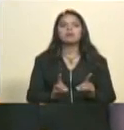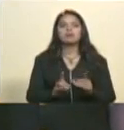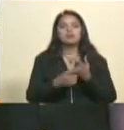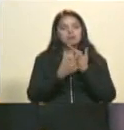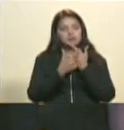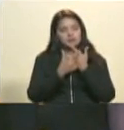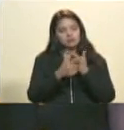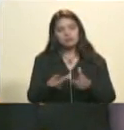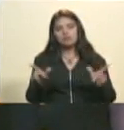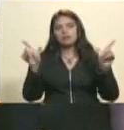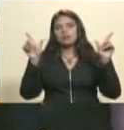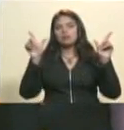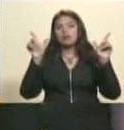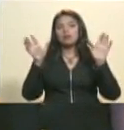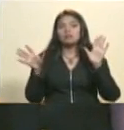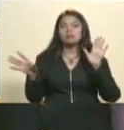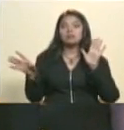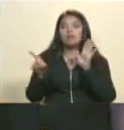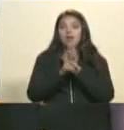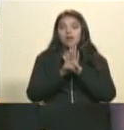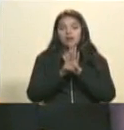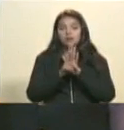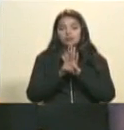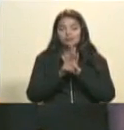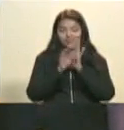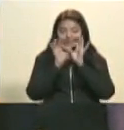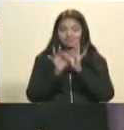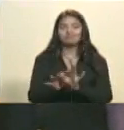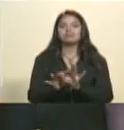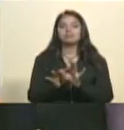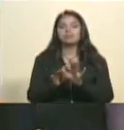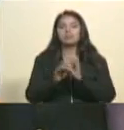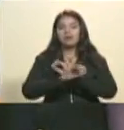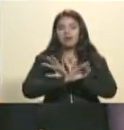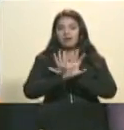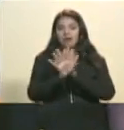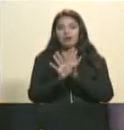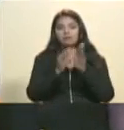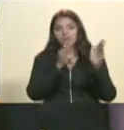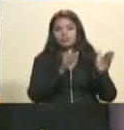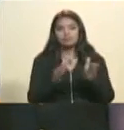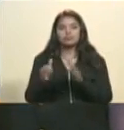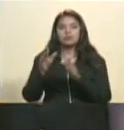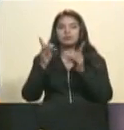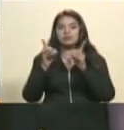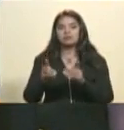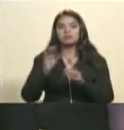libertad y derecho irrenunciable a definir su propio destino.